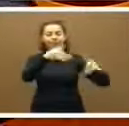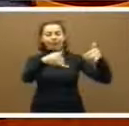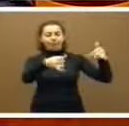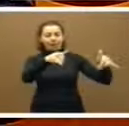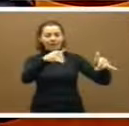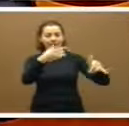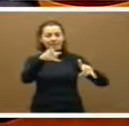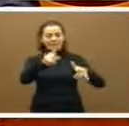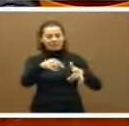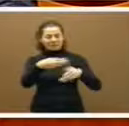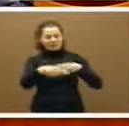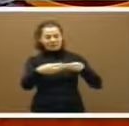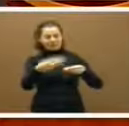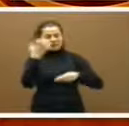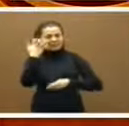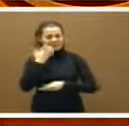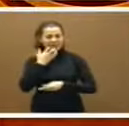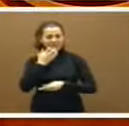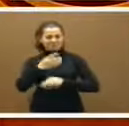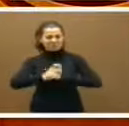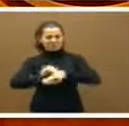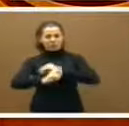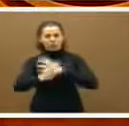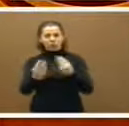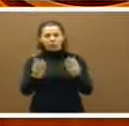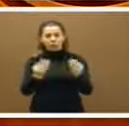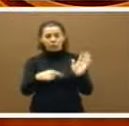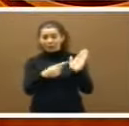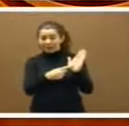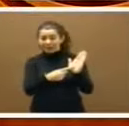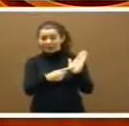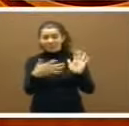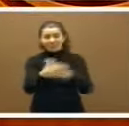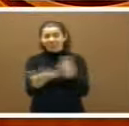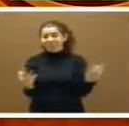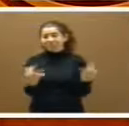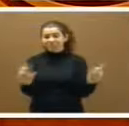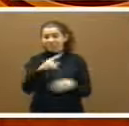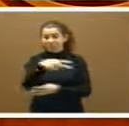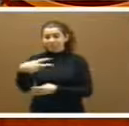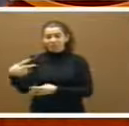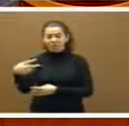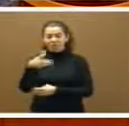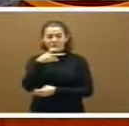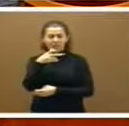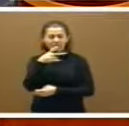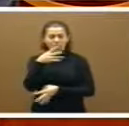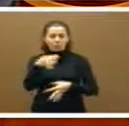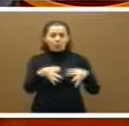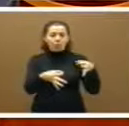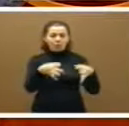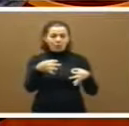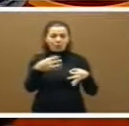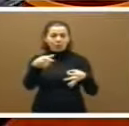y llena de trampas es una nefasta y perversa ley. Nefasta en lo jurídico y